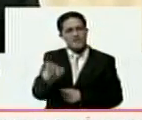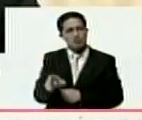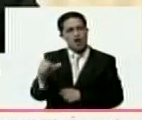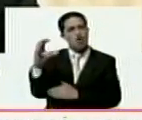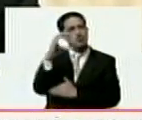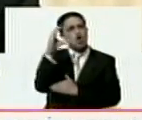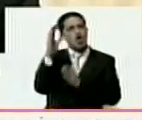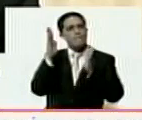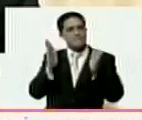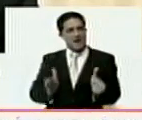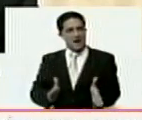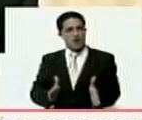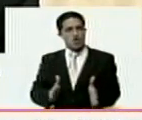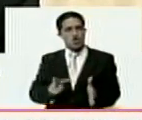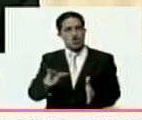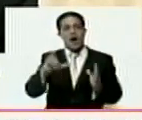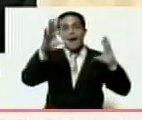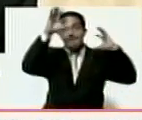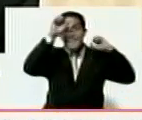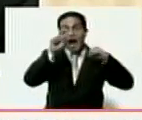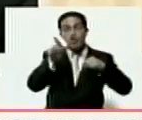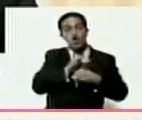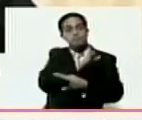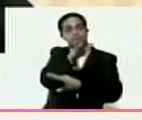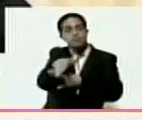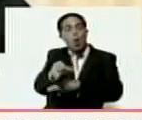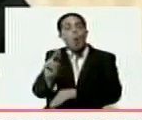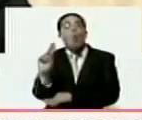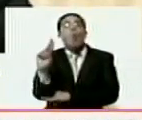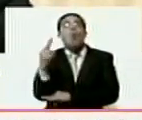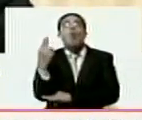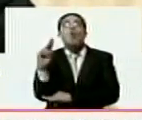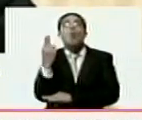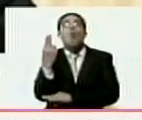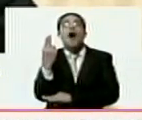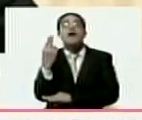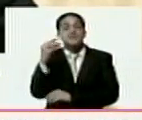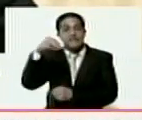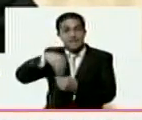colombiano, embajador en Uruguay, que en su vivienda en Colombia,